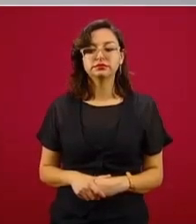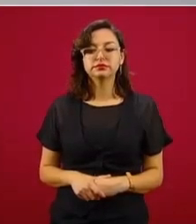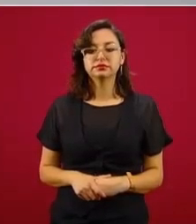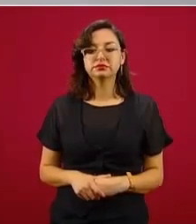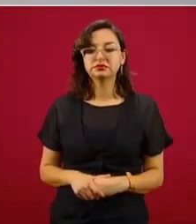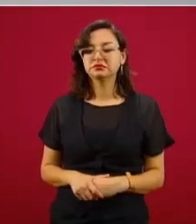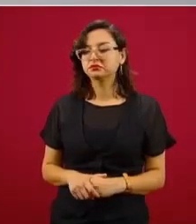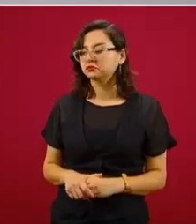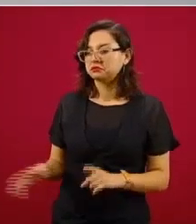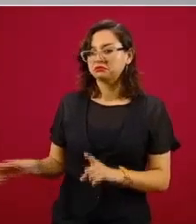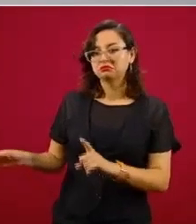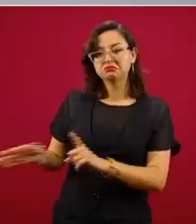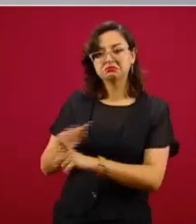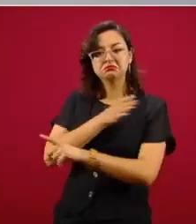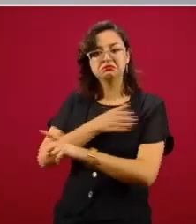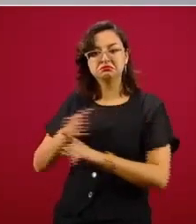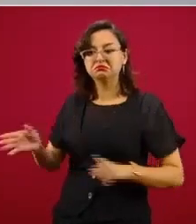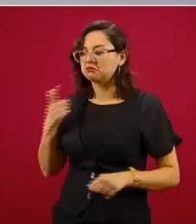Vilipendiado.